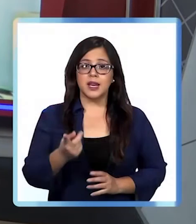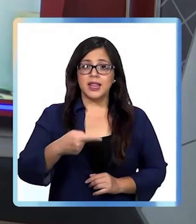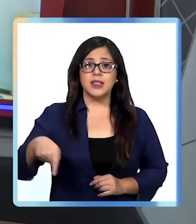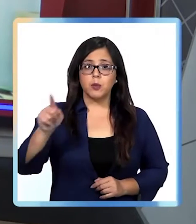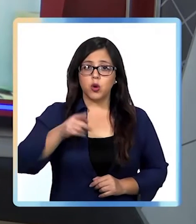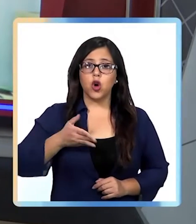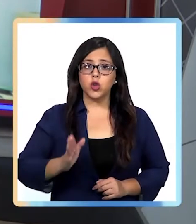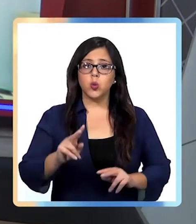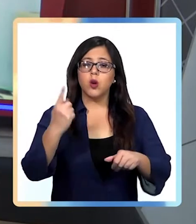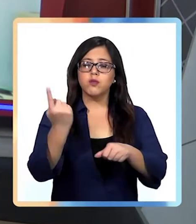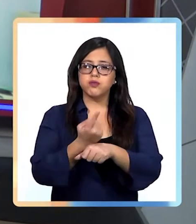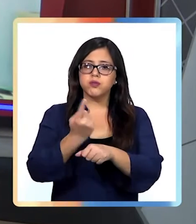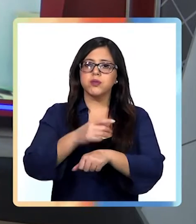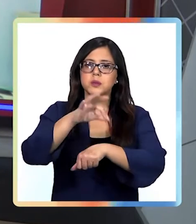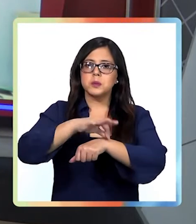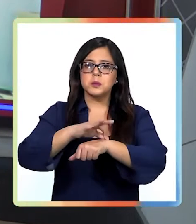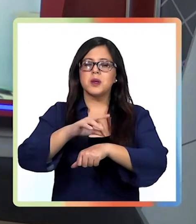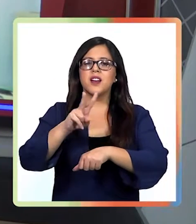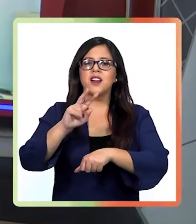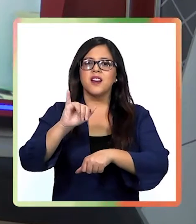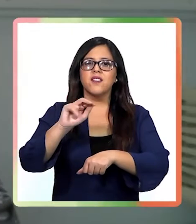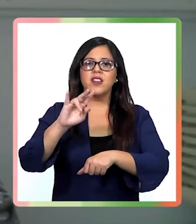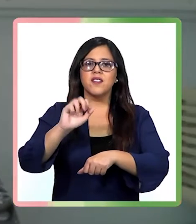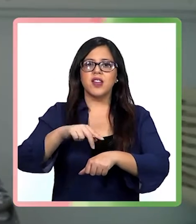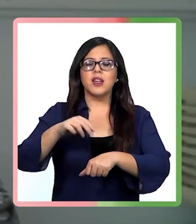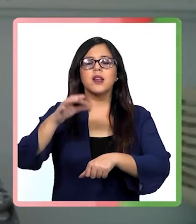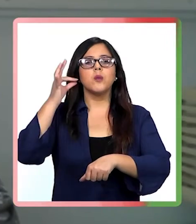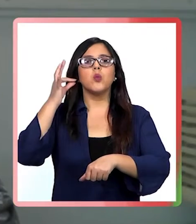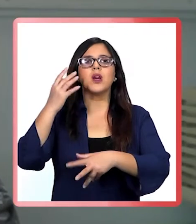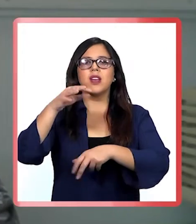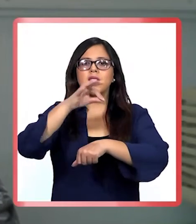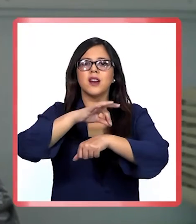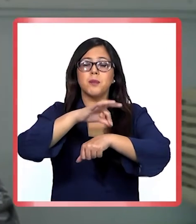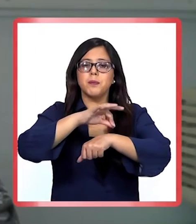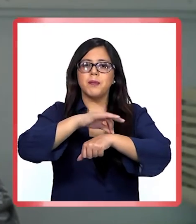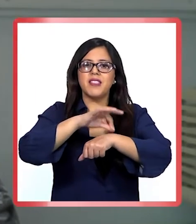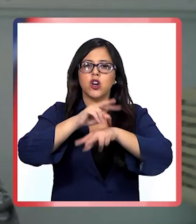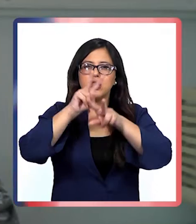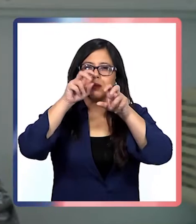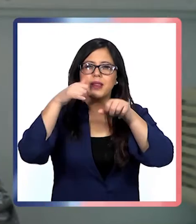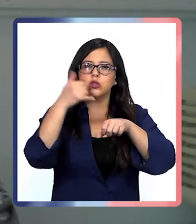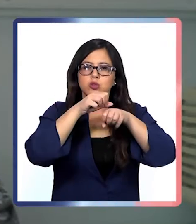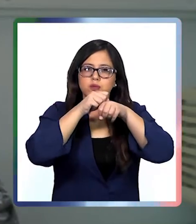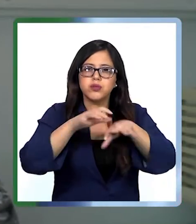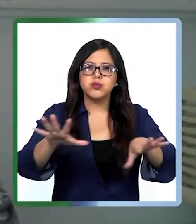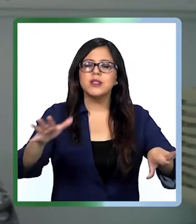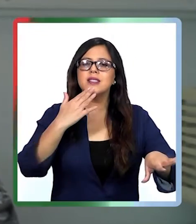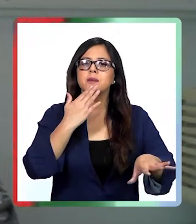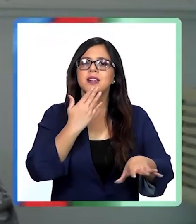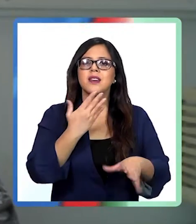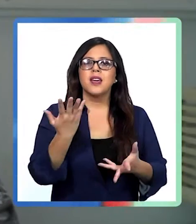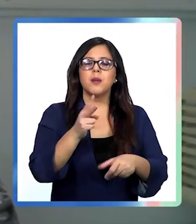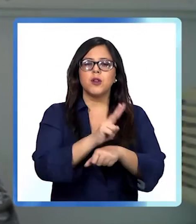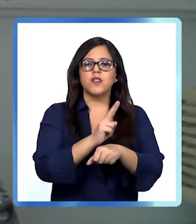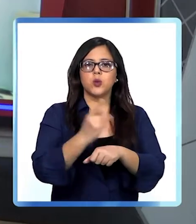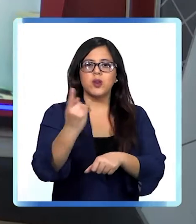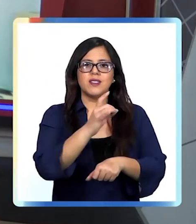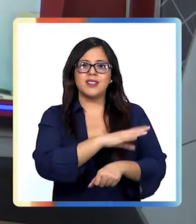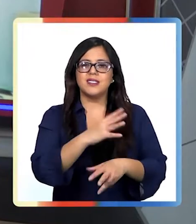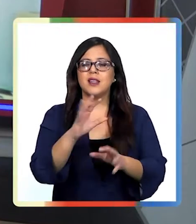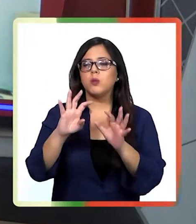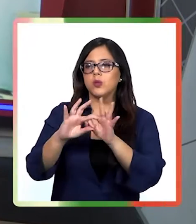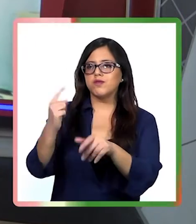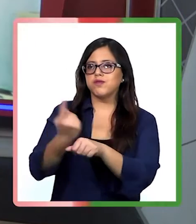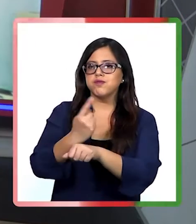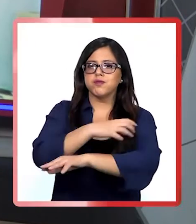Estamos de vuelta, seguimos conversando con la doctora Vivian Luxinger, viróloga y académica de la Universidad de Chile. Muchísimas gracias nuevamente por conversar con las regiones de nuestro país.